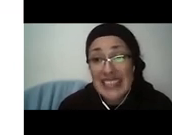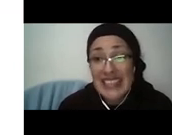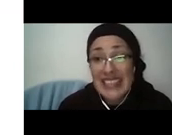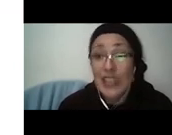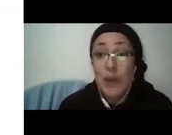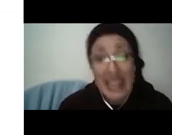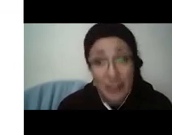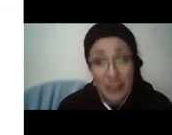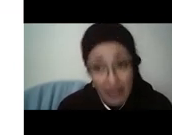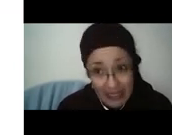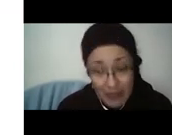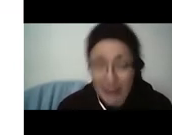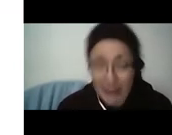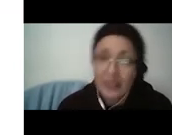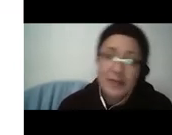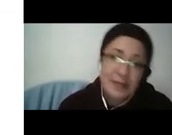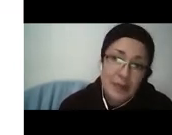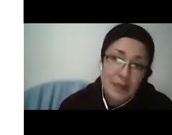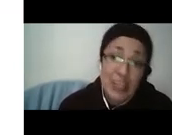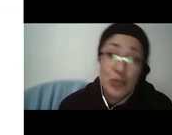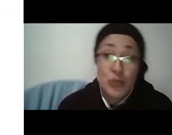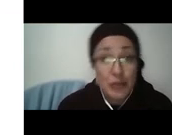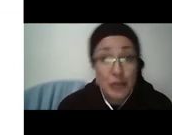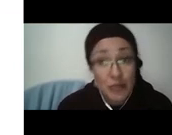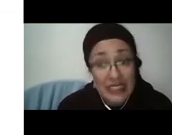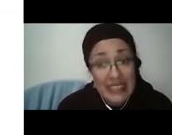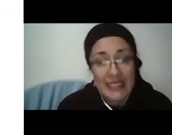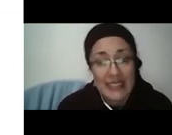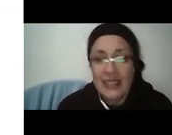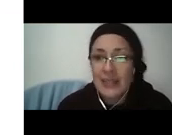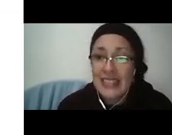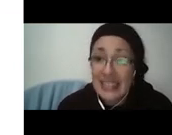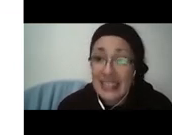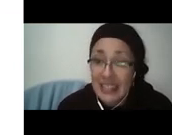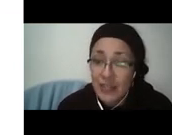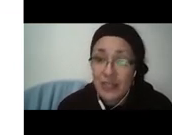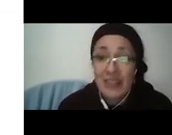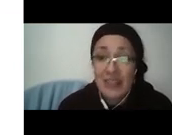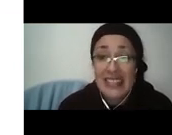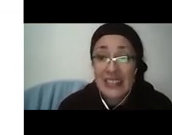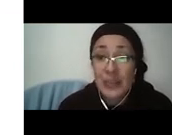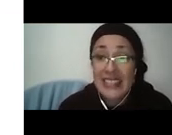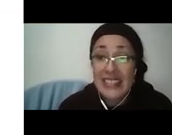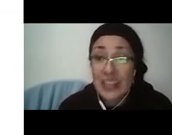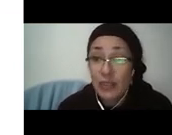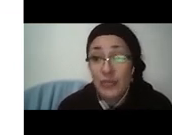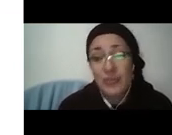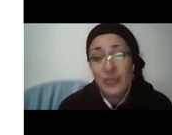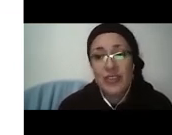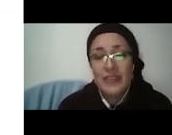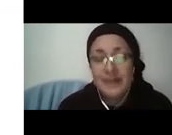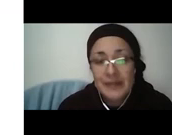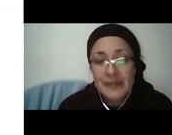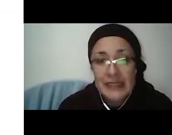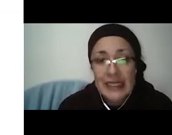plantas que están operando en este momento, porque hay un número importante de plantas de generación renovable que se encuentran en